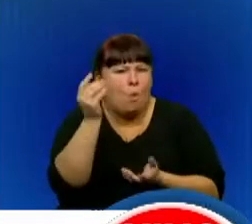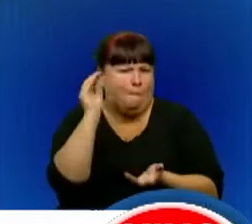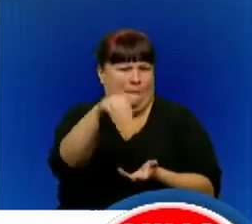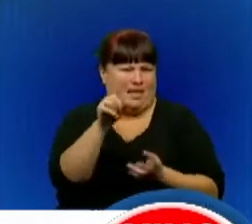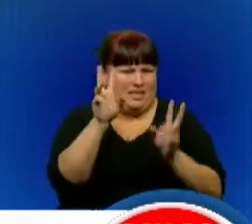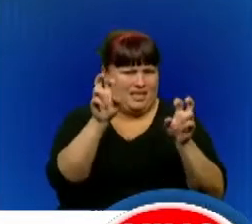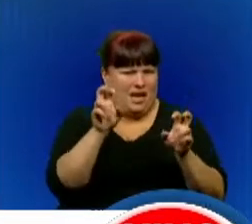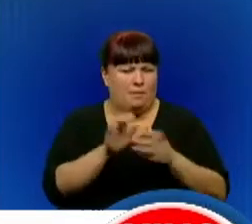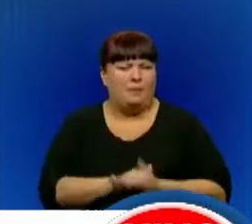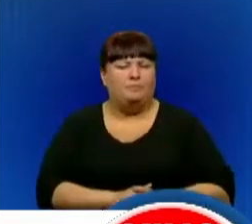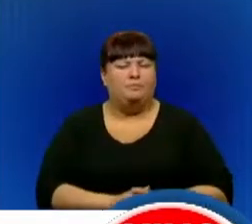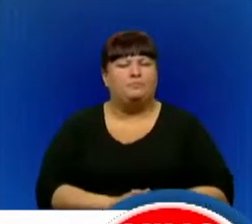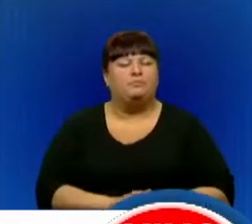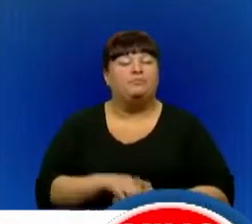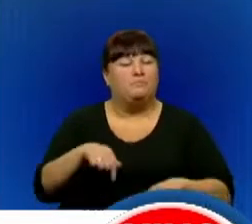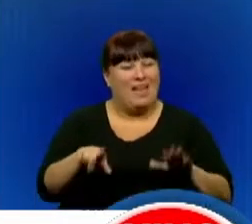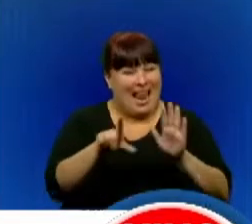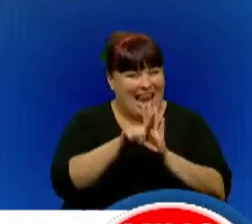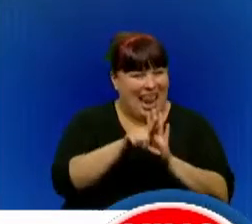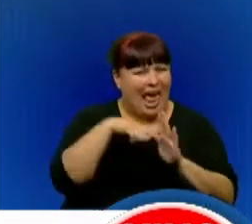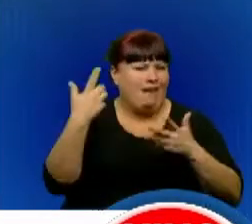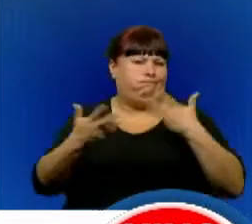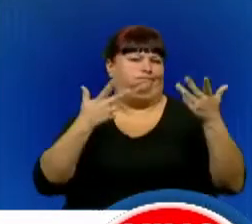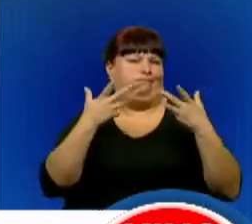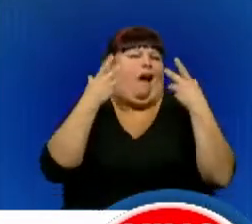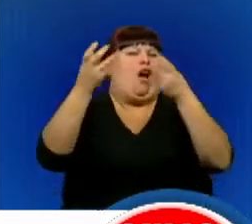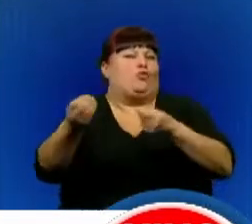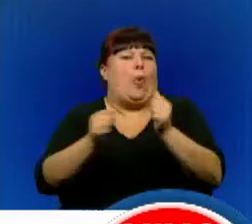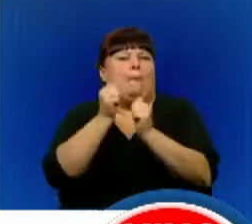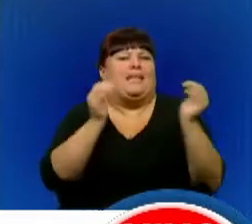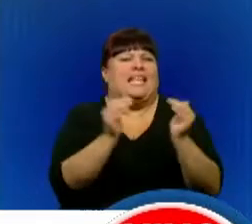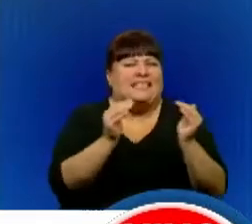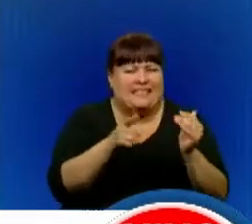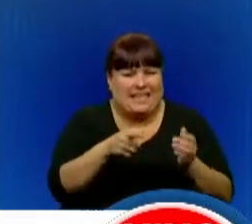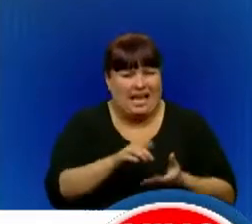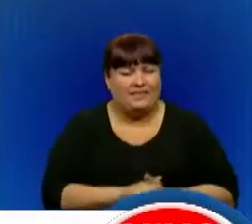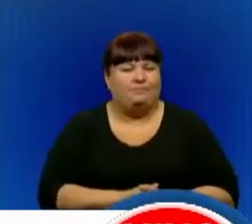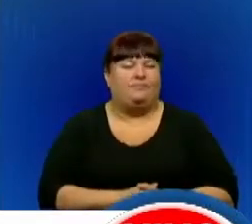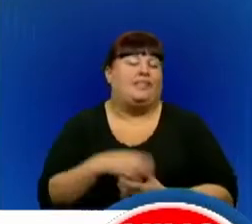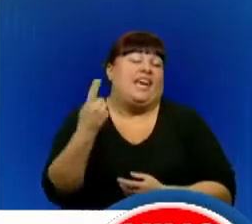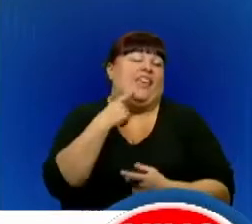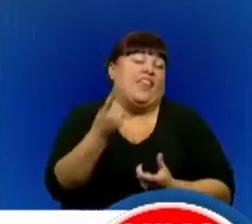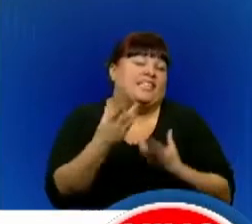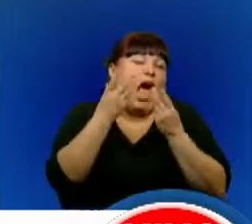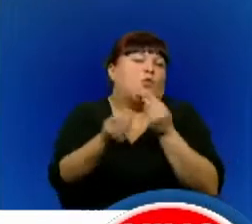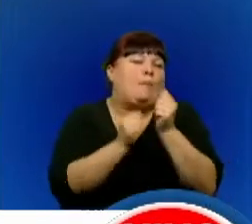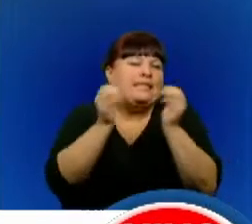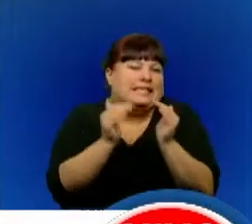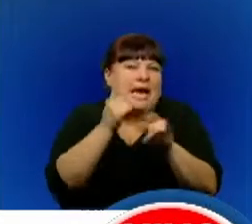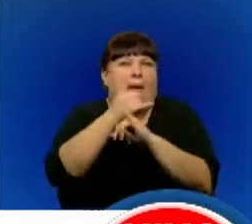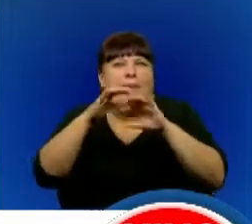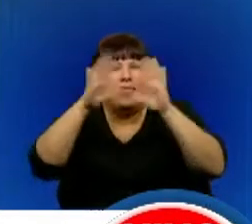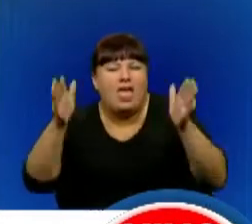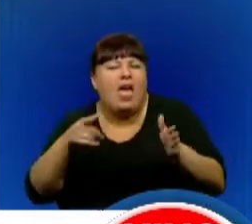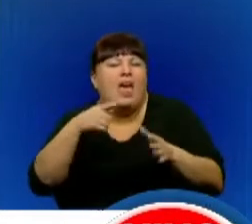sola cuestión. En esta ley que pomposamente se ayudó a las pymes, que se dice que se ayuda a las pymes, que es una